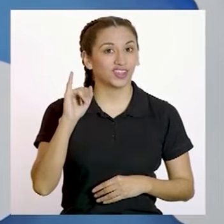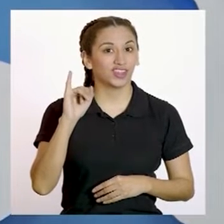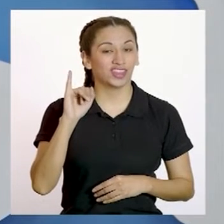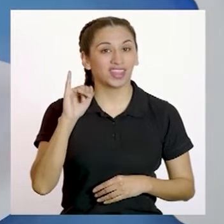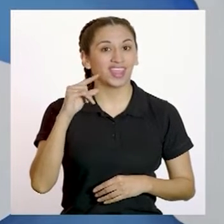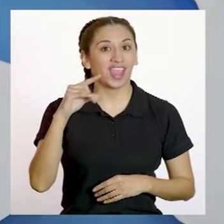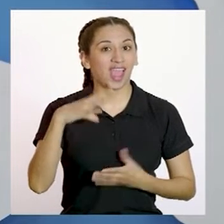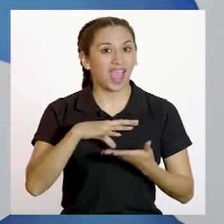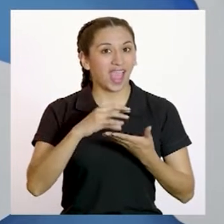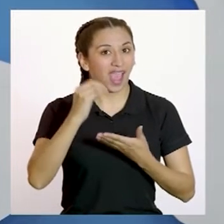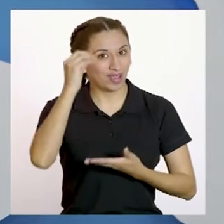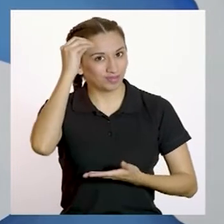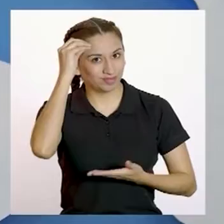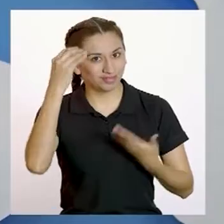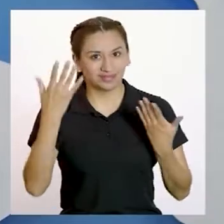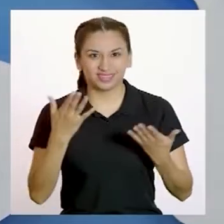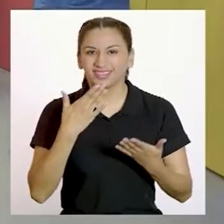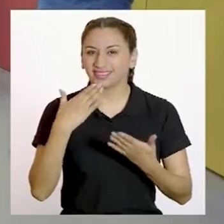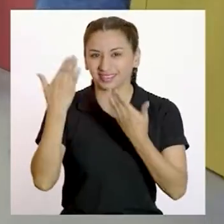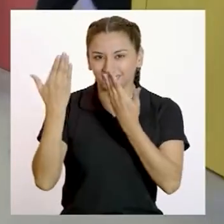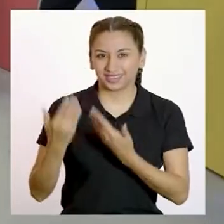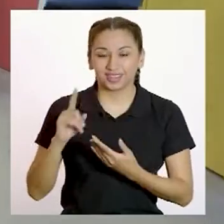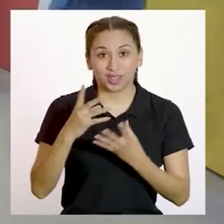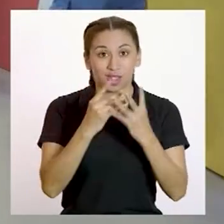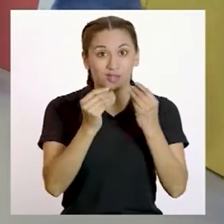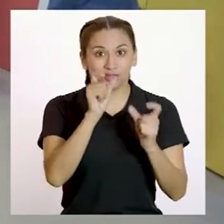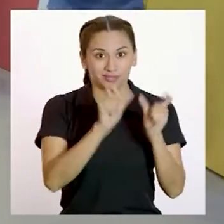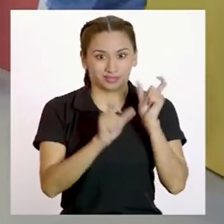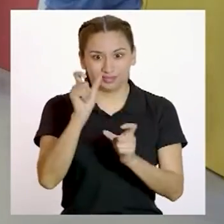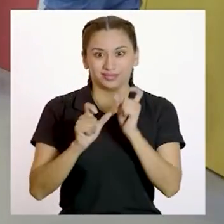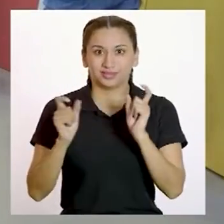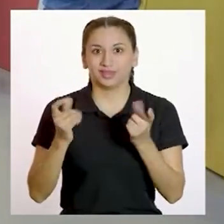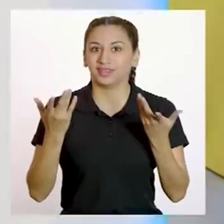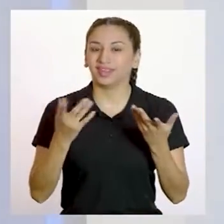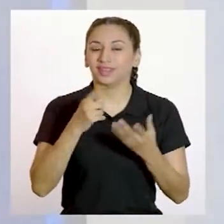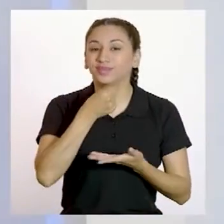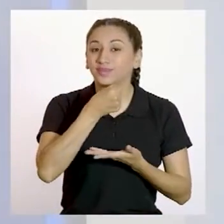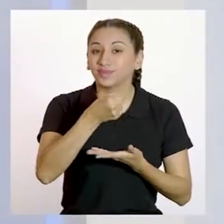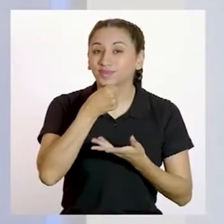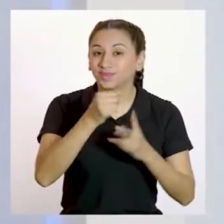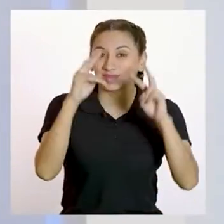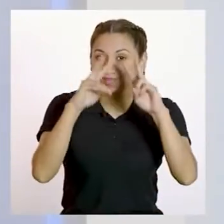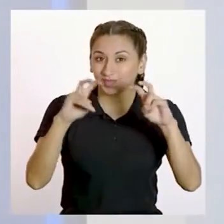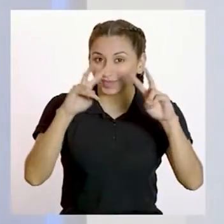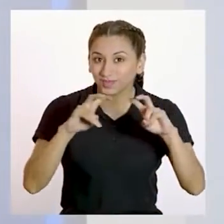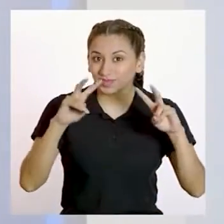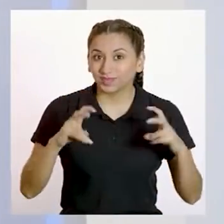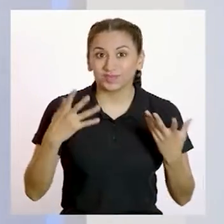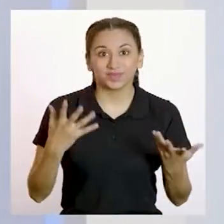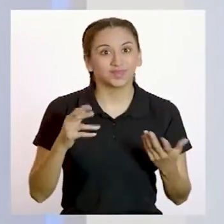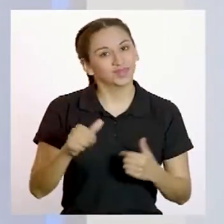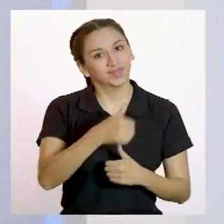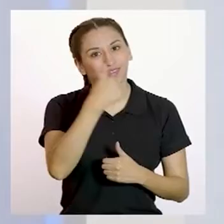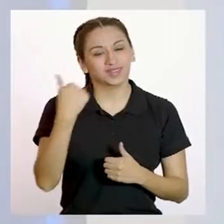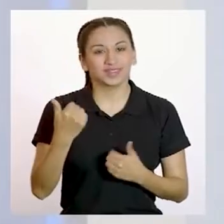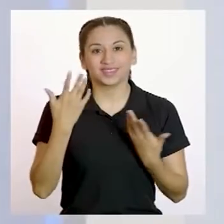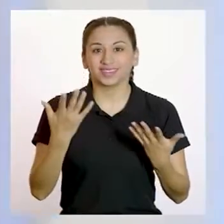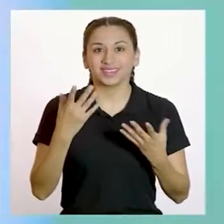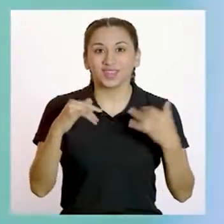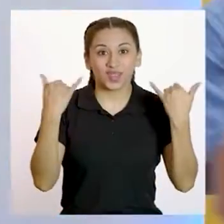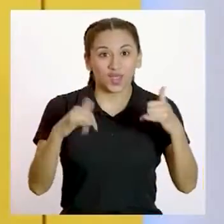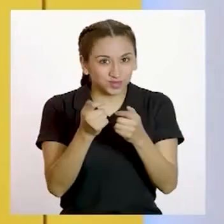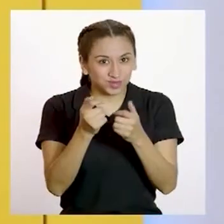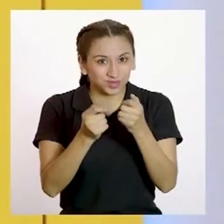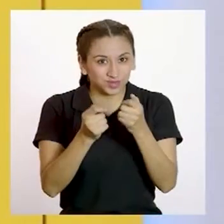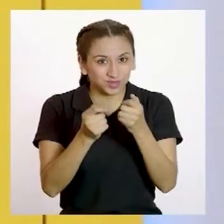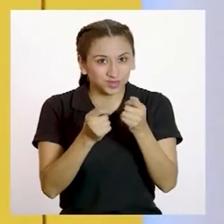Rodrigo aprende, Rodrigo es muchas personas a la vez. Es Alejandro, periodista, investigador. También es